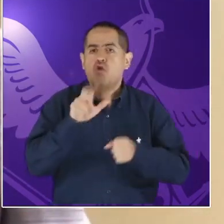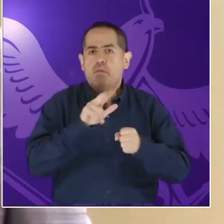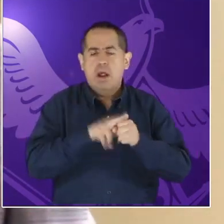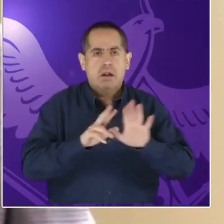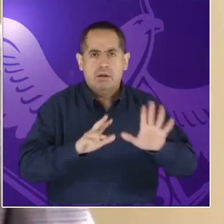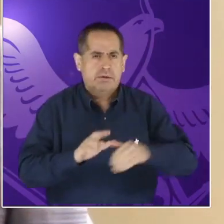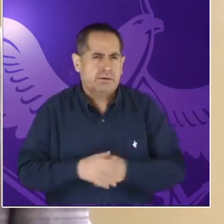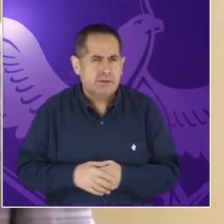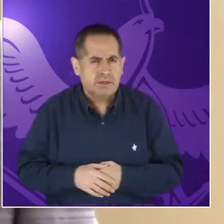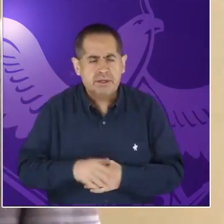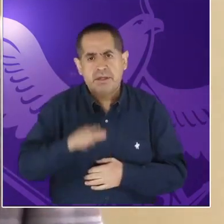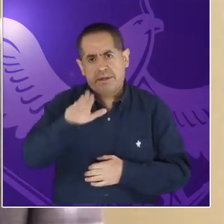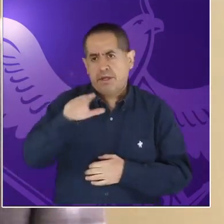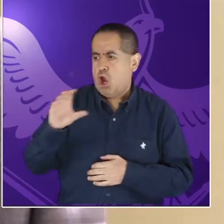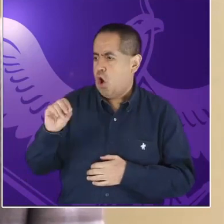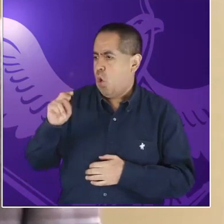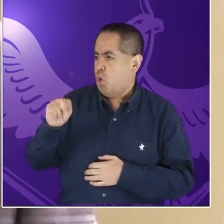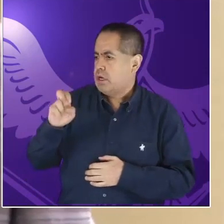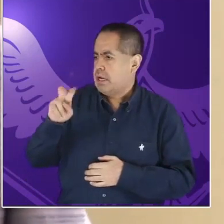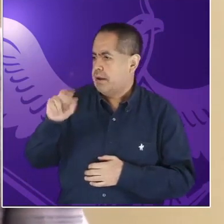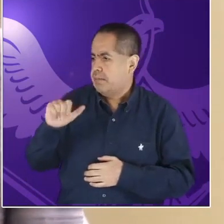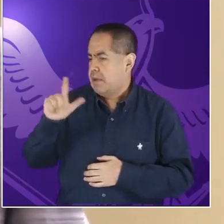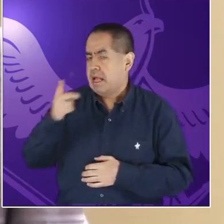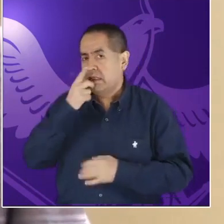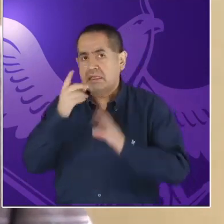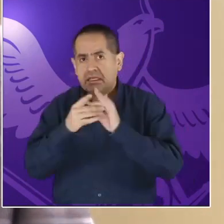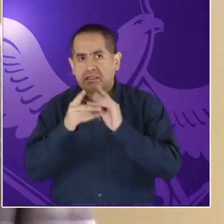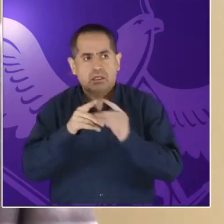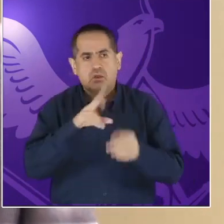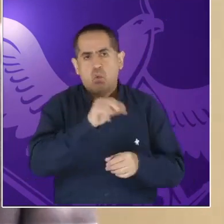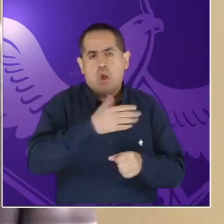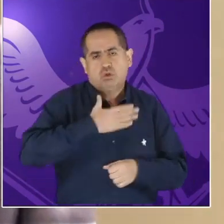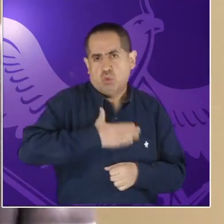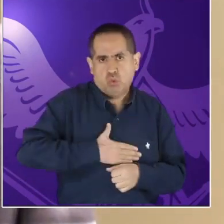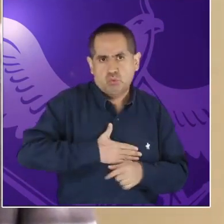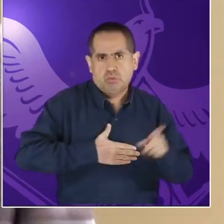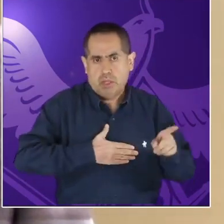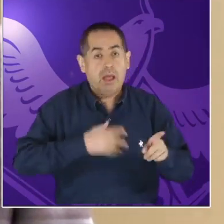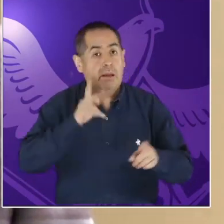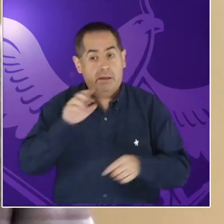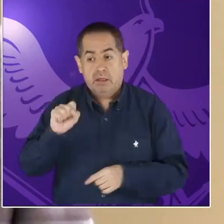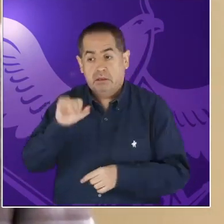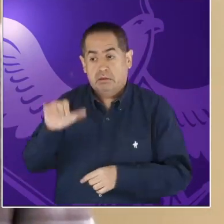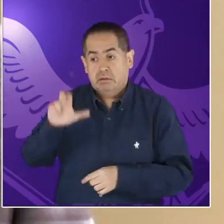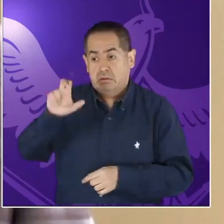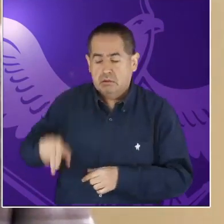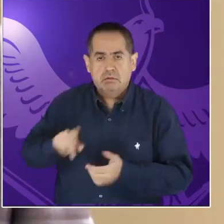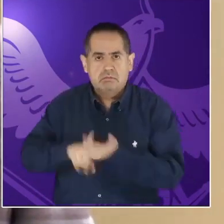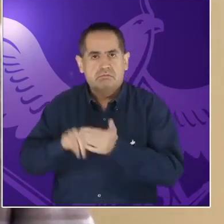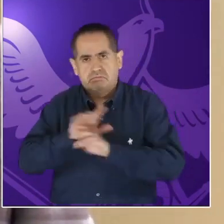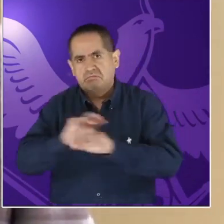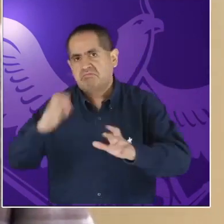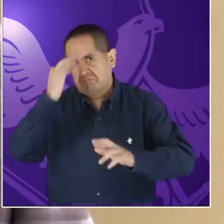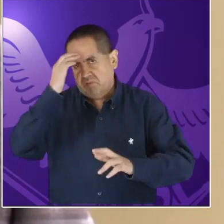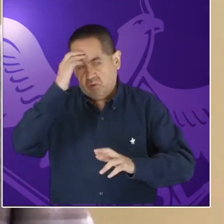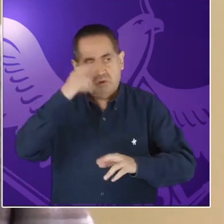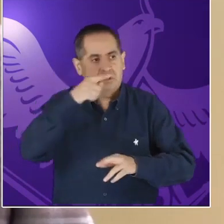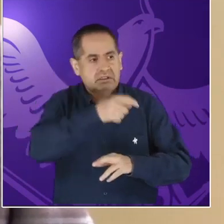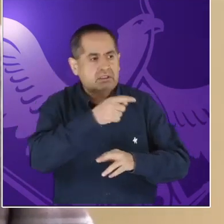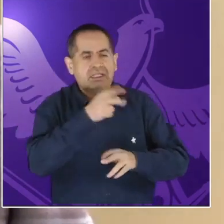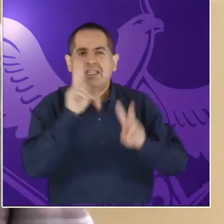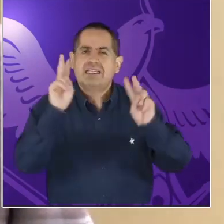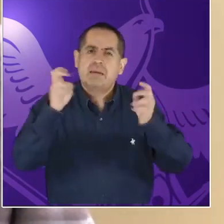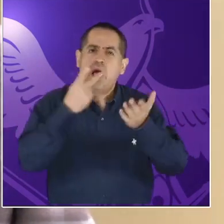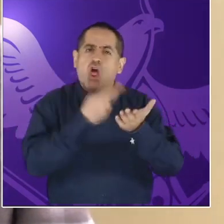que evidencia Coneval, pues evidentemente no son cargas equitativas, pero la Corte se ha encargado también de reconocer la